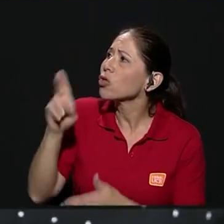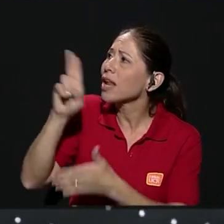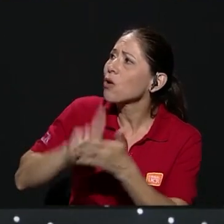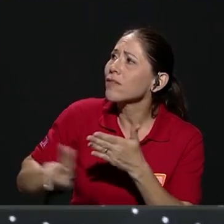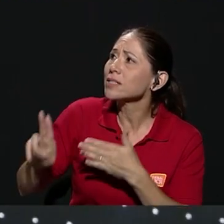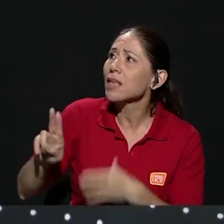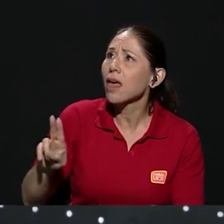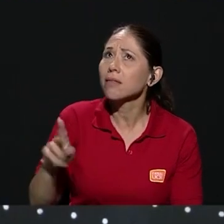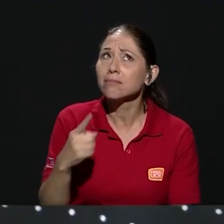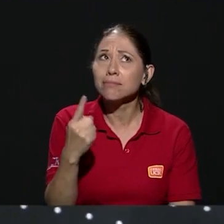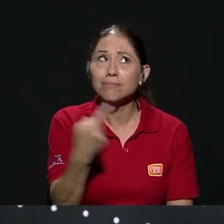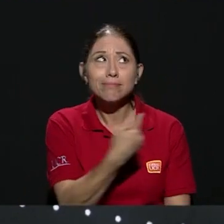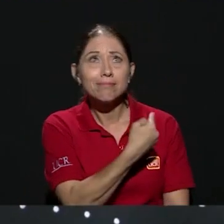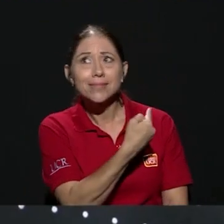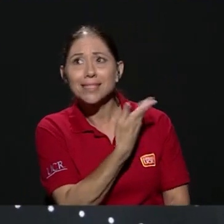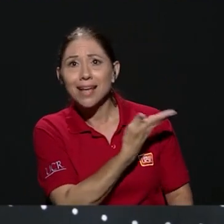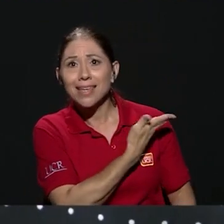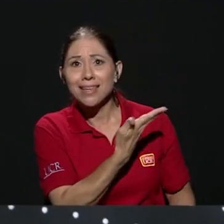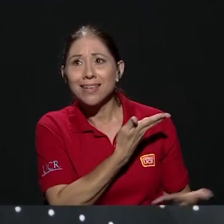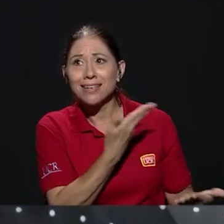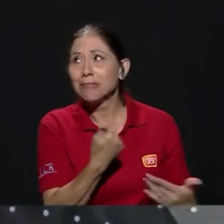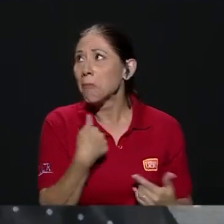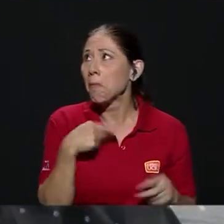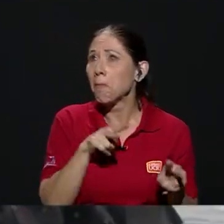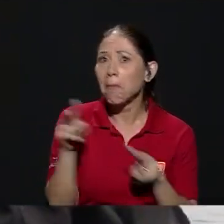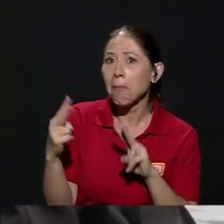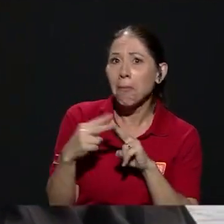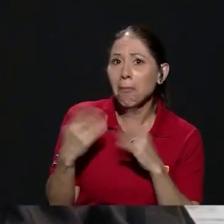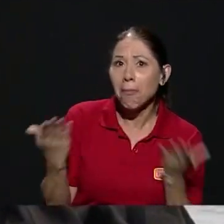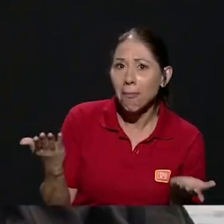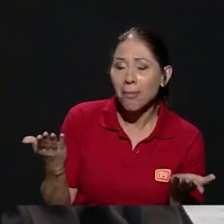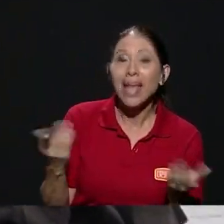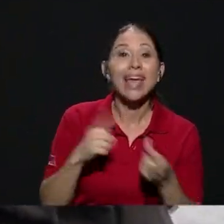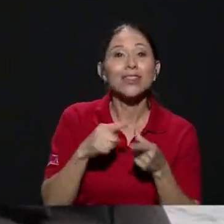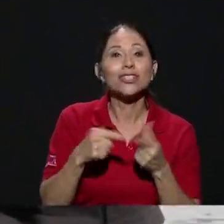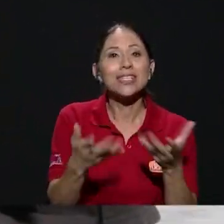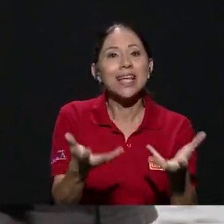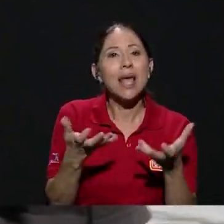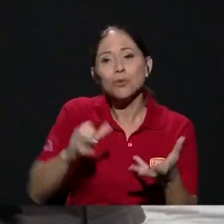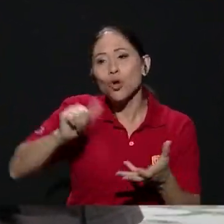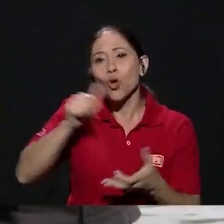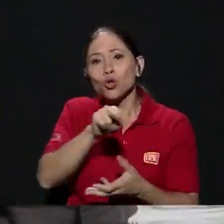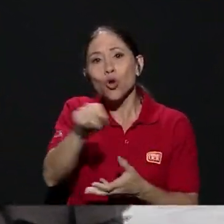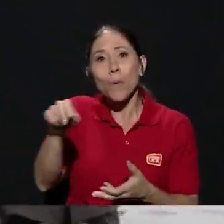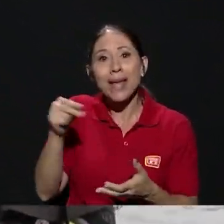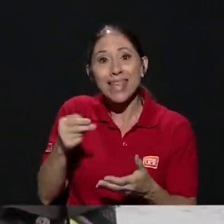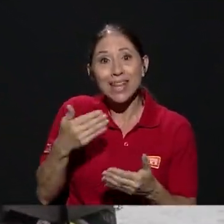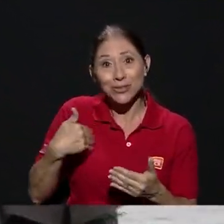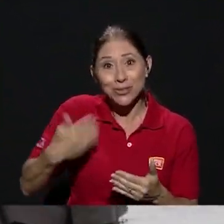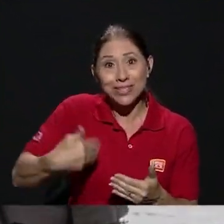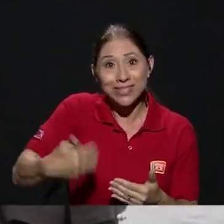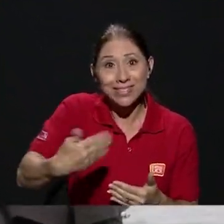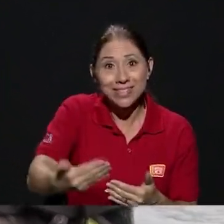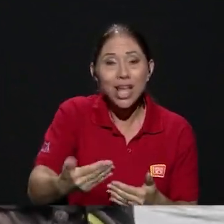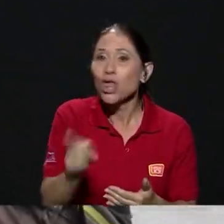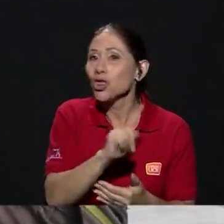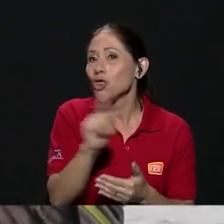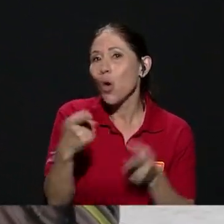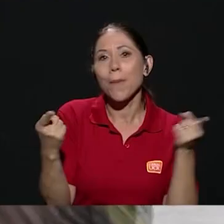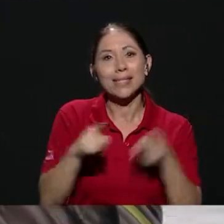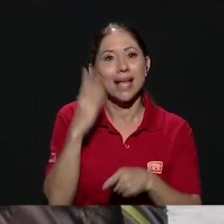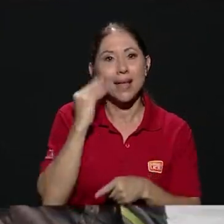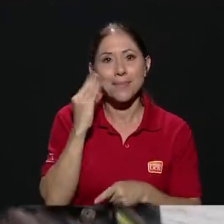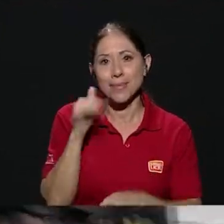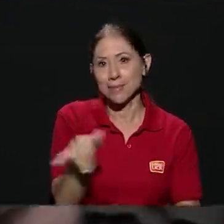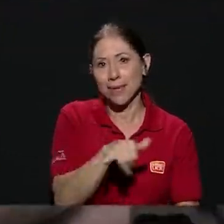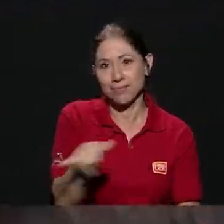está aquí atrás suyo. Entonces queríamos que muchos de los compañeros que venían detrás de nosotros no pasaran por eso. Entonces empezamos con lo que